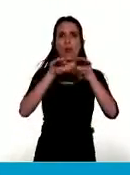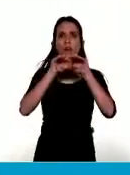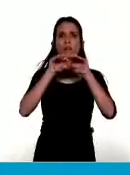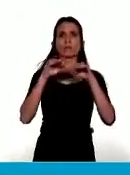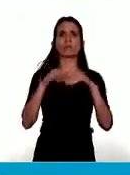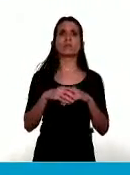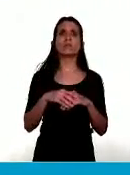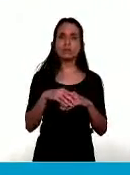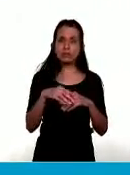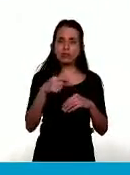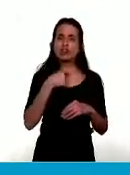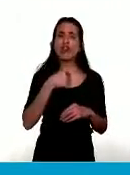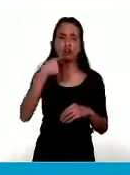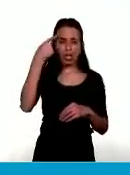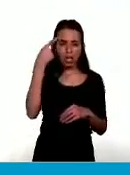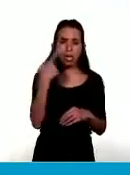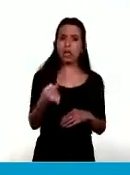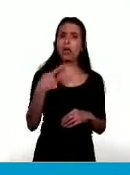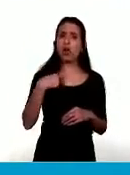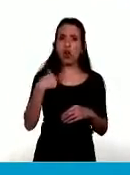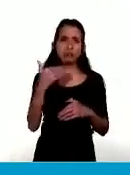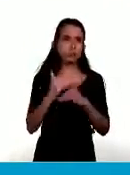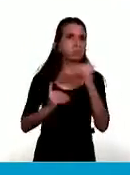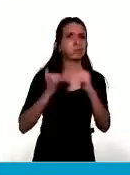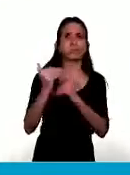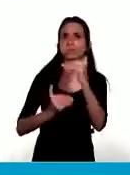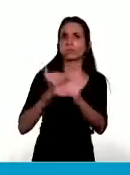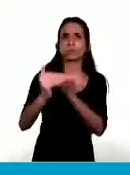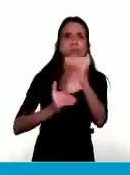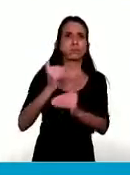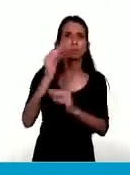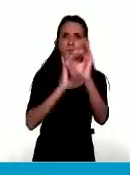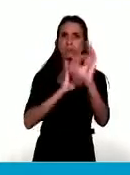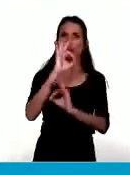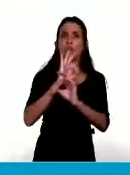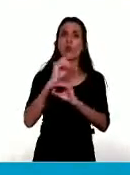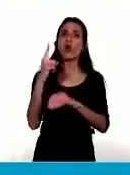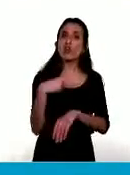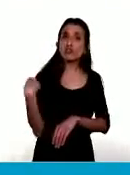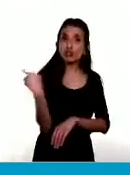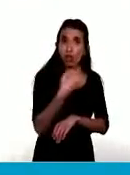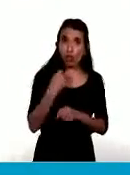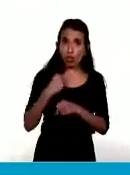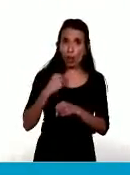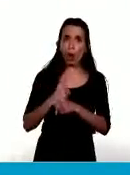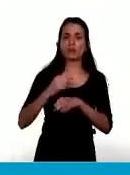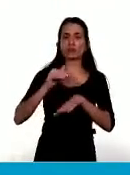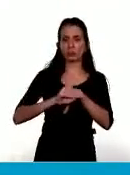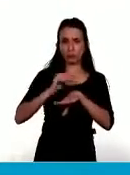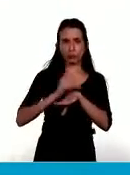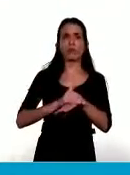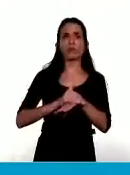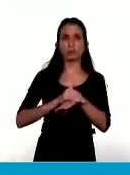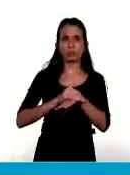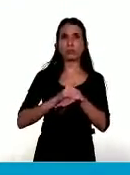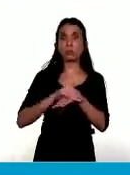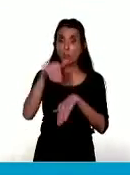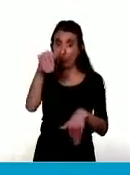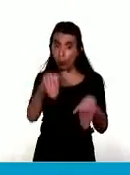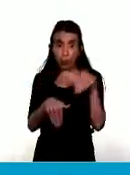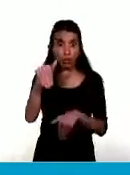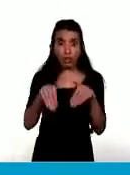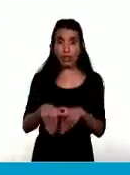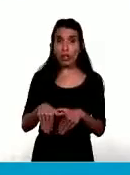que avanzar con este proyecto? Tengo que decir porque somos consecuentes y responsables. Cuando tuvimos que votar